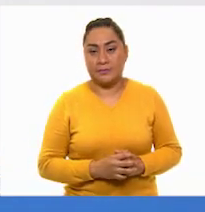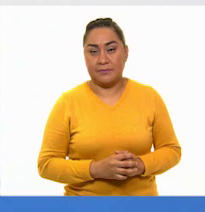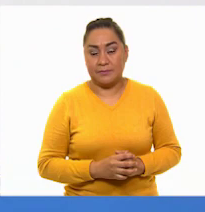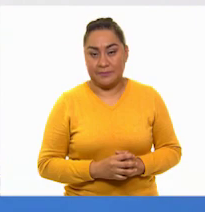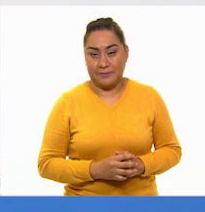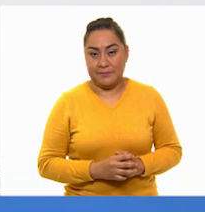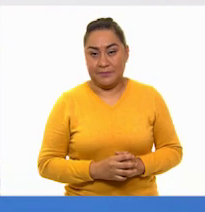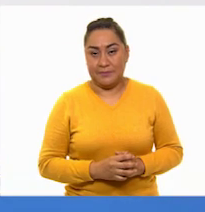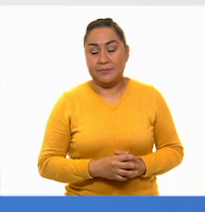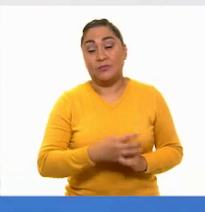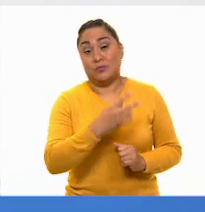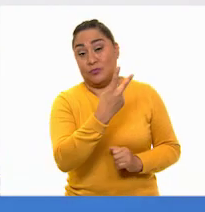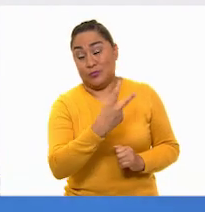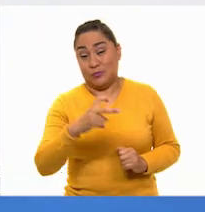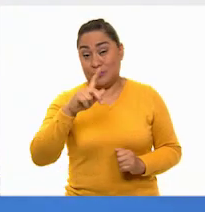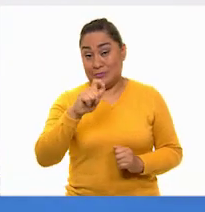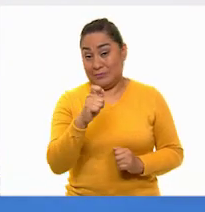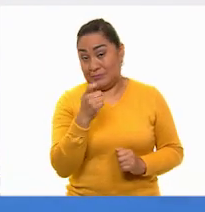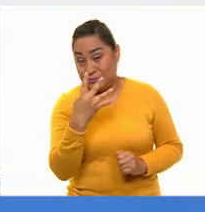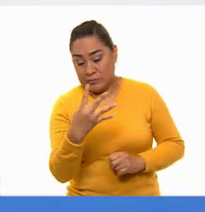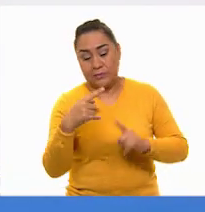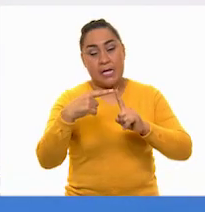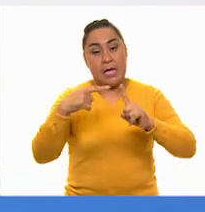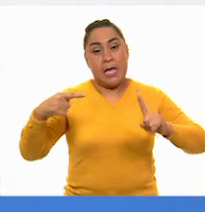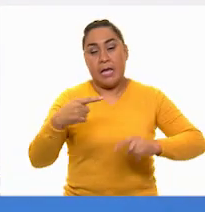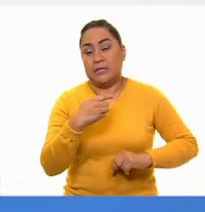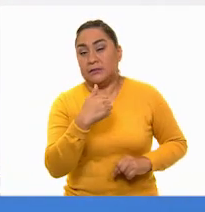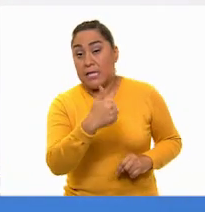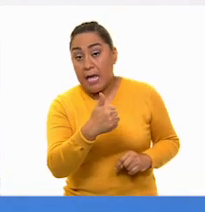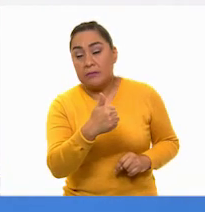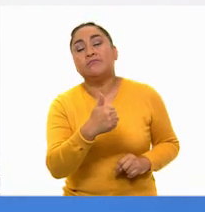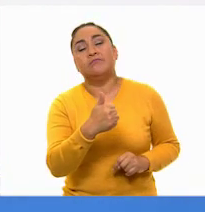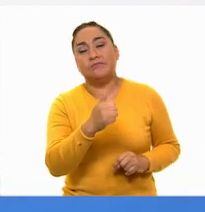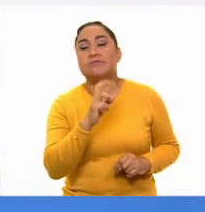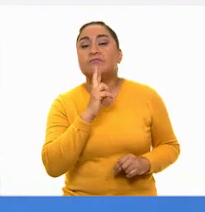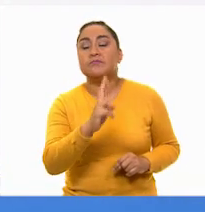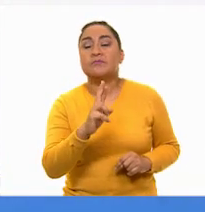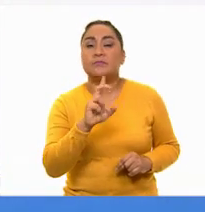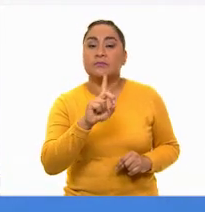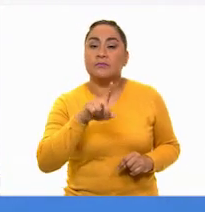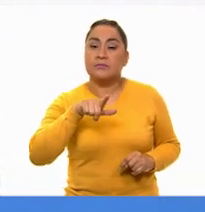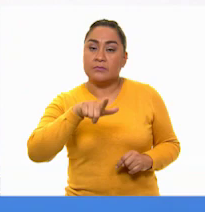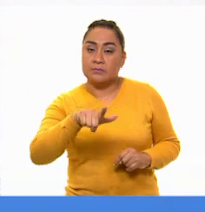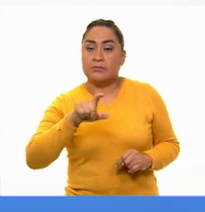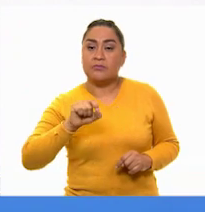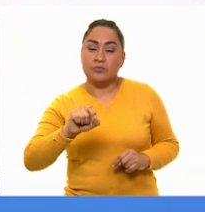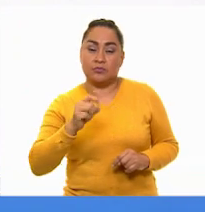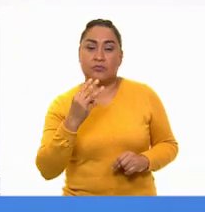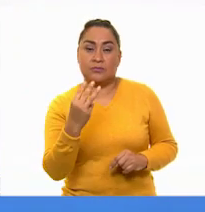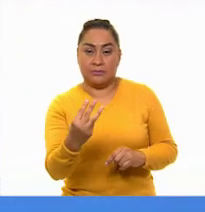37.16, muy bien. 224 entre 6 nos da 37.3.